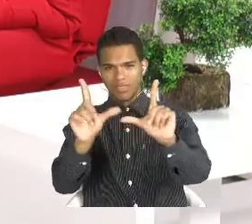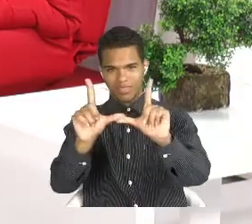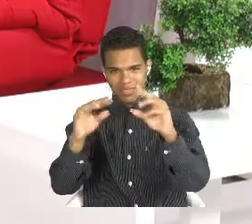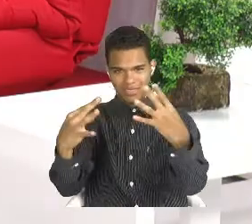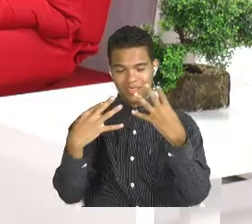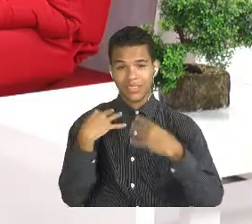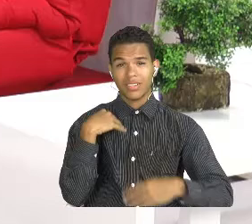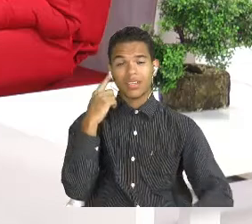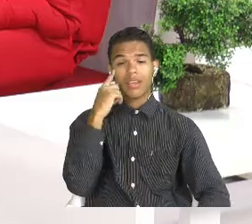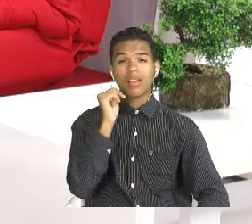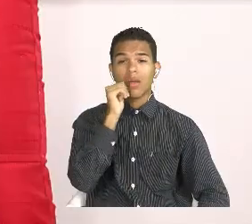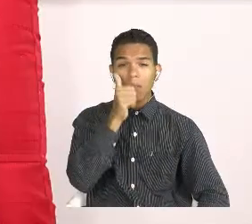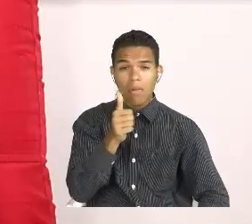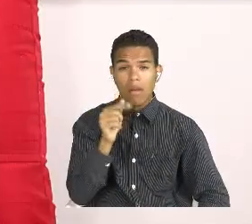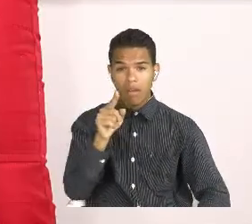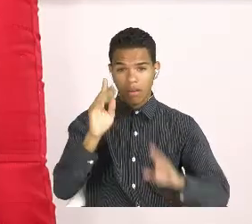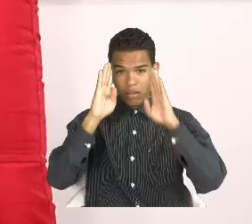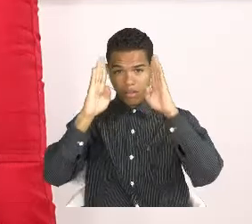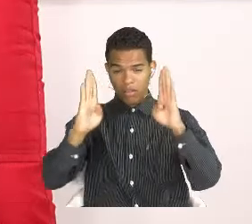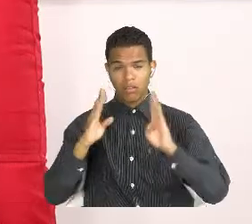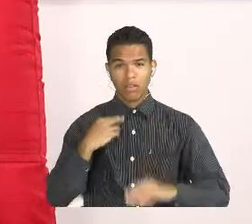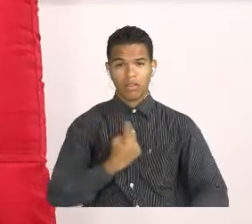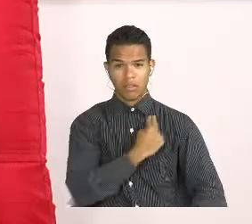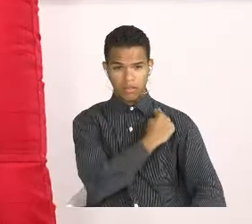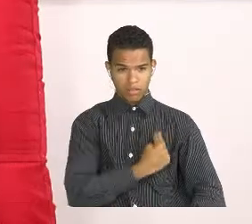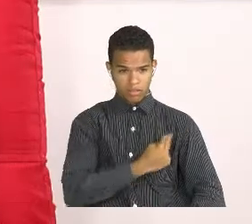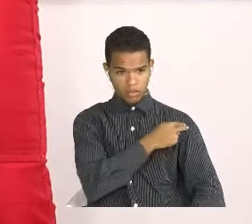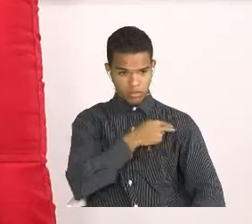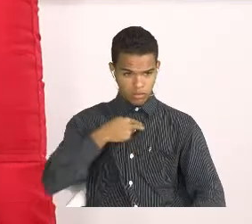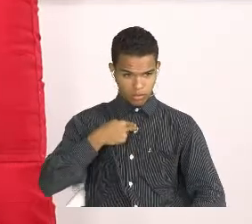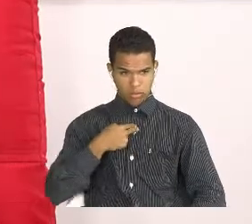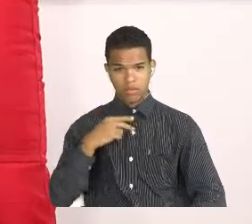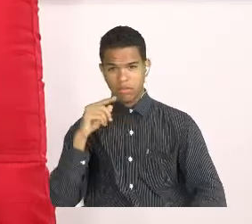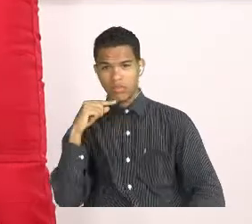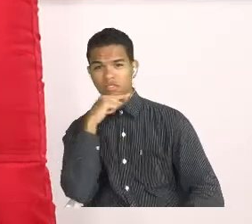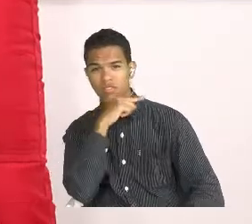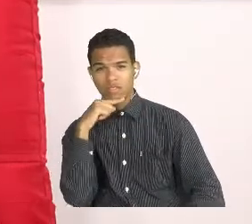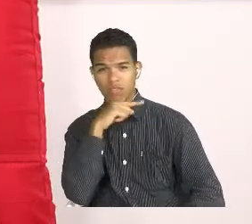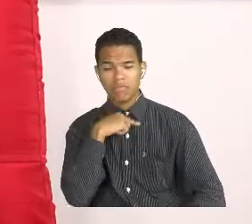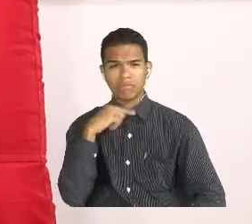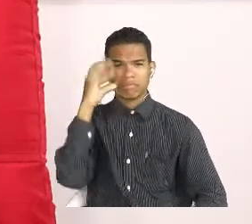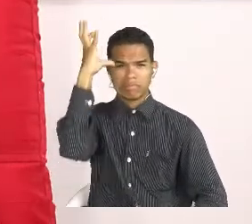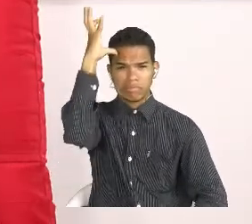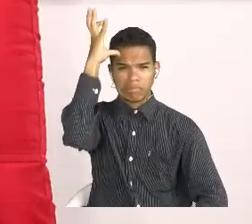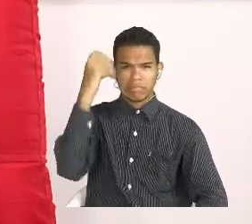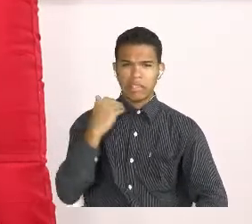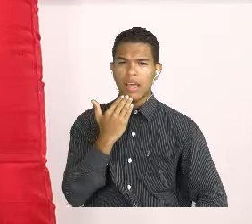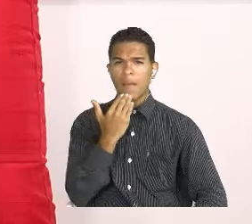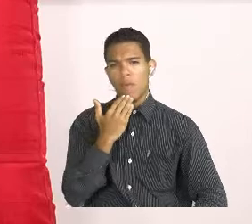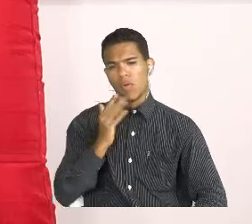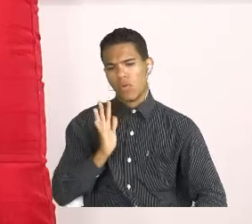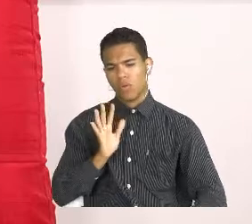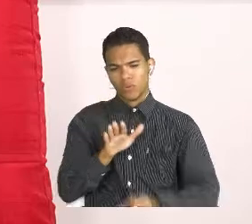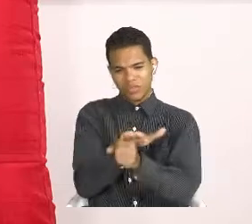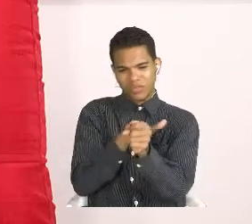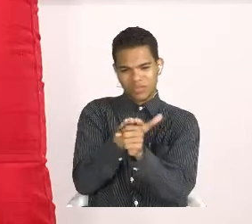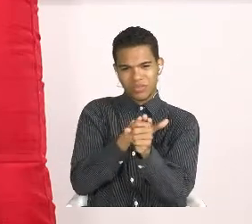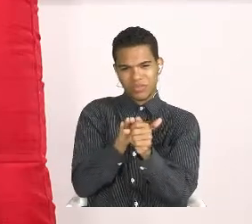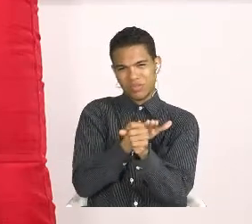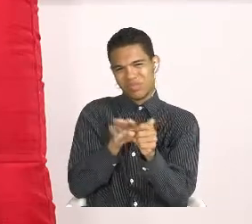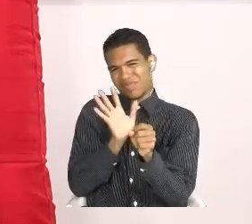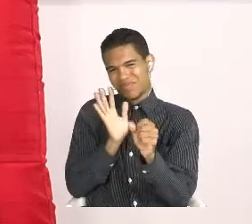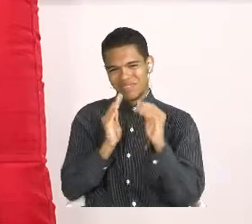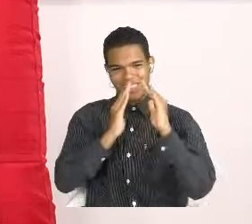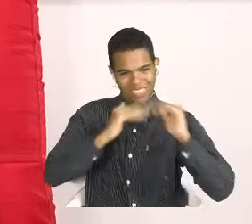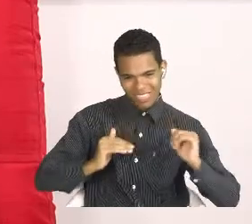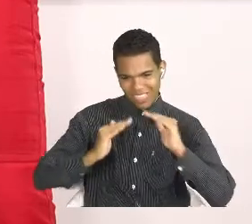atentos, nos va a acompañar de la Cruz Roja una persona experta en socorrer a personas en situación de victimización por